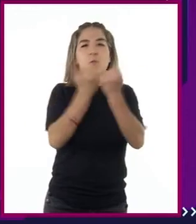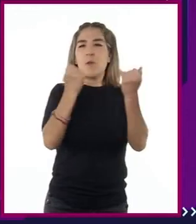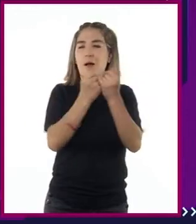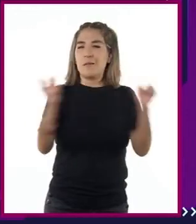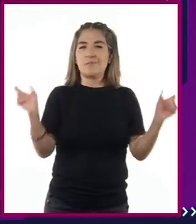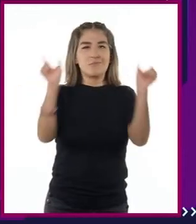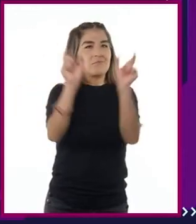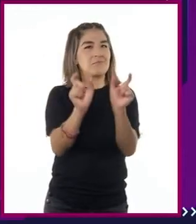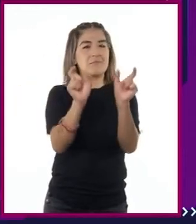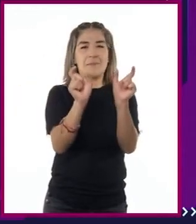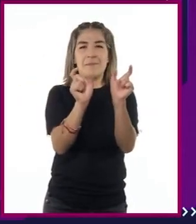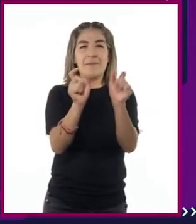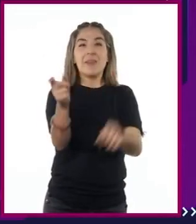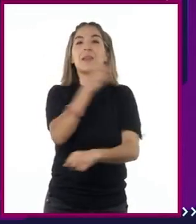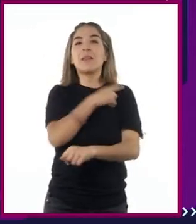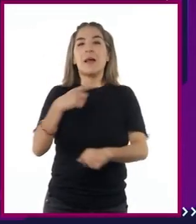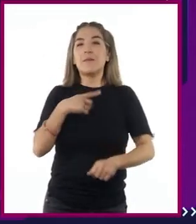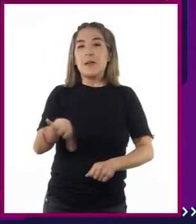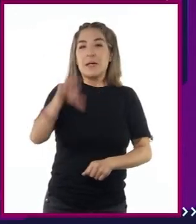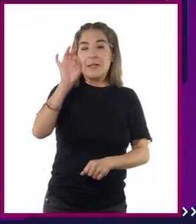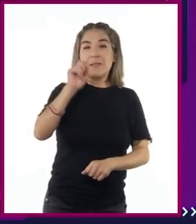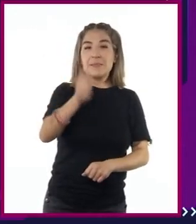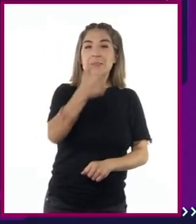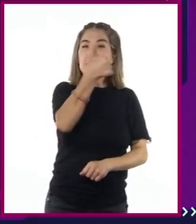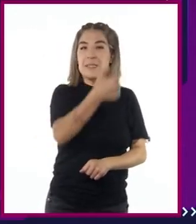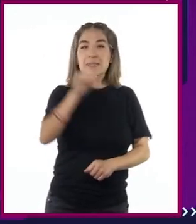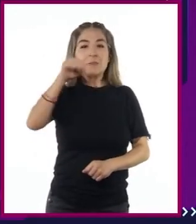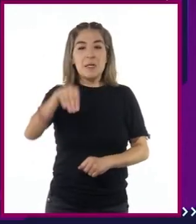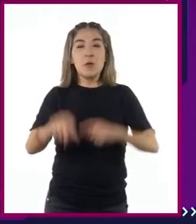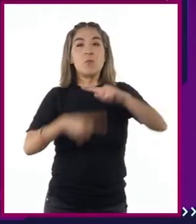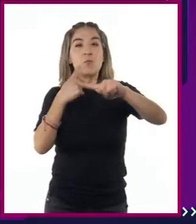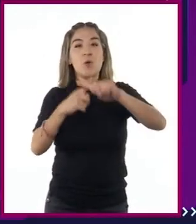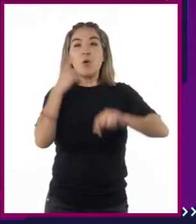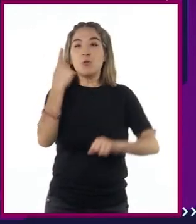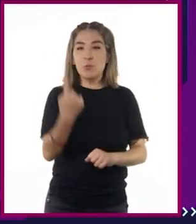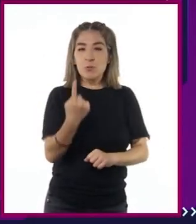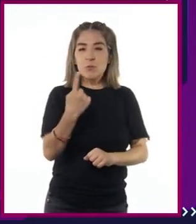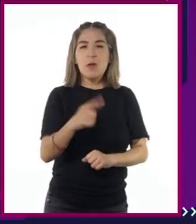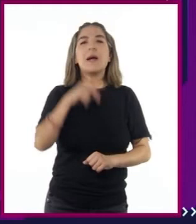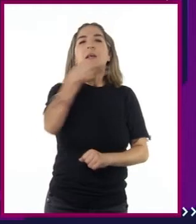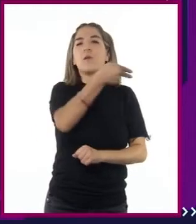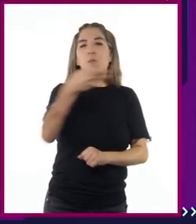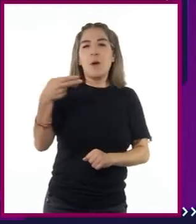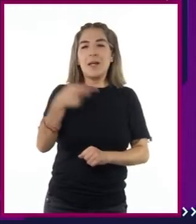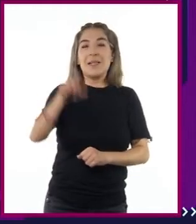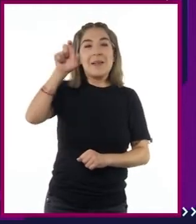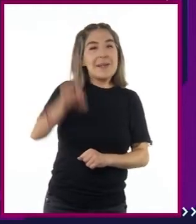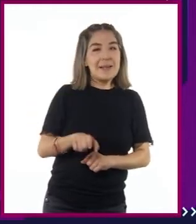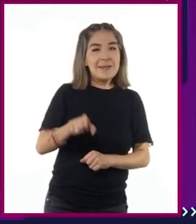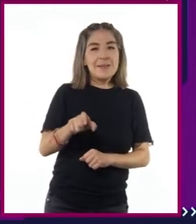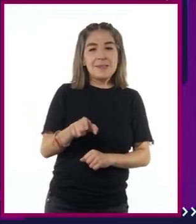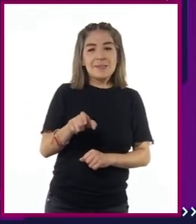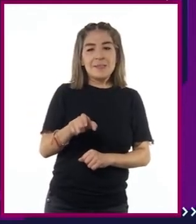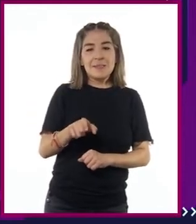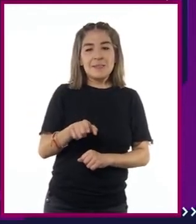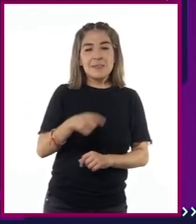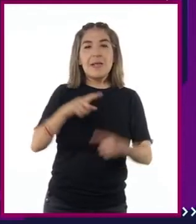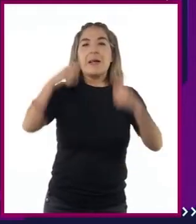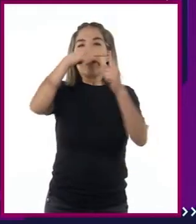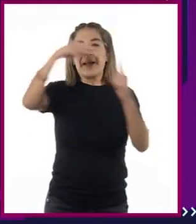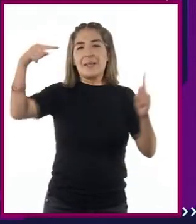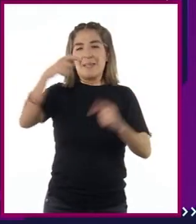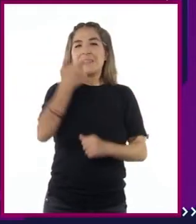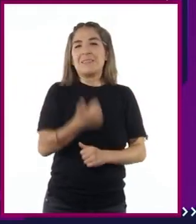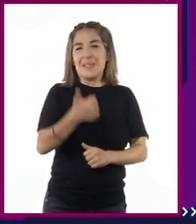igualdad y se obtiene que 6 metros por 1 es igual a x entre